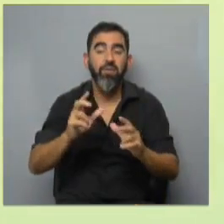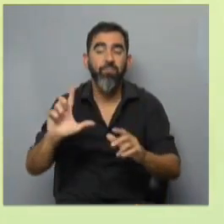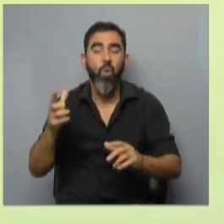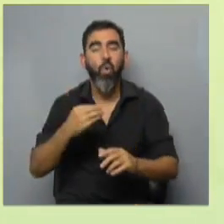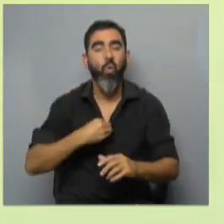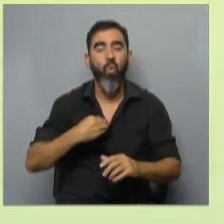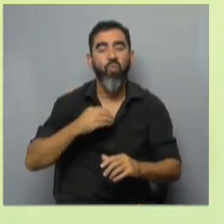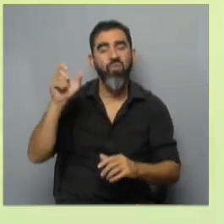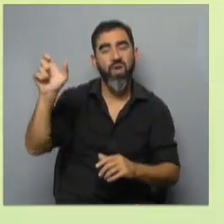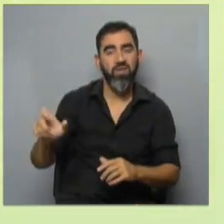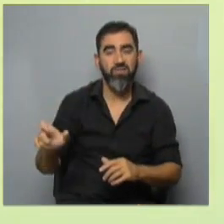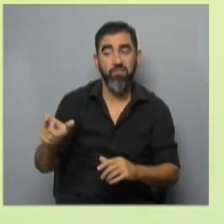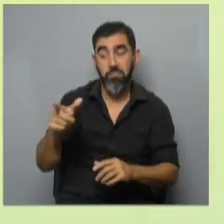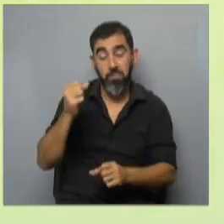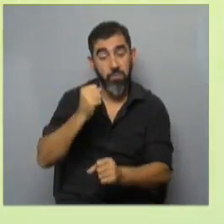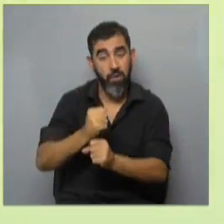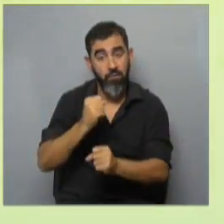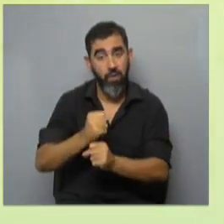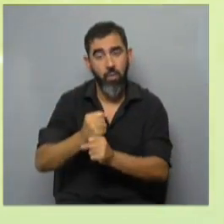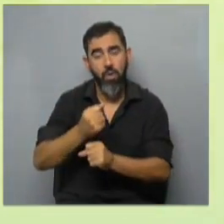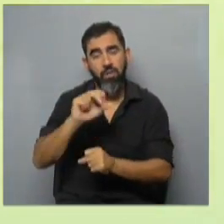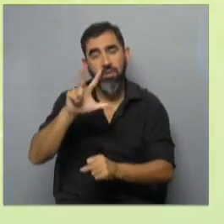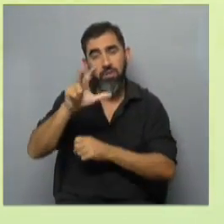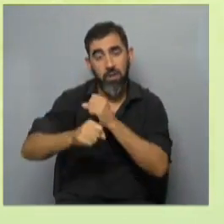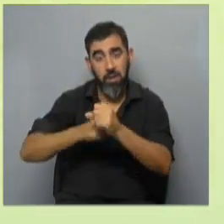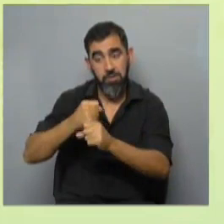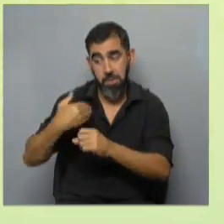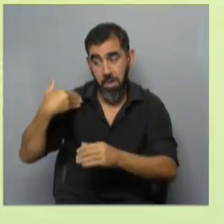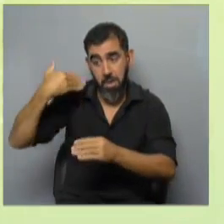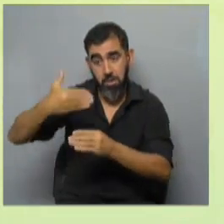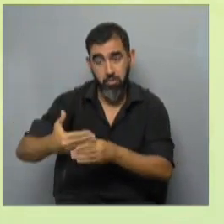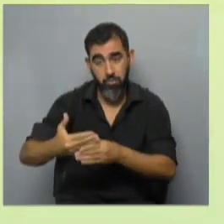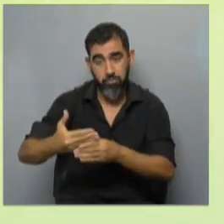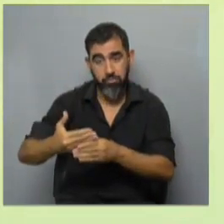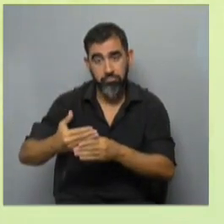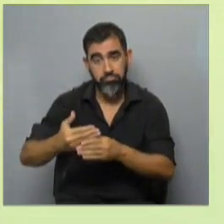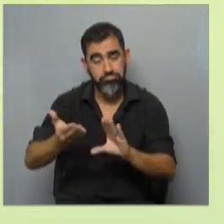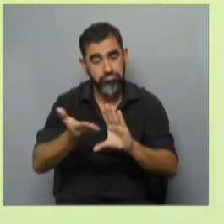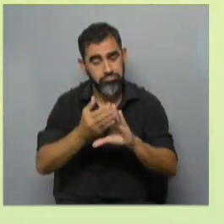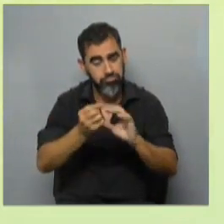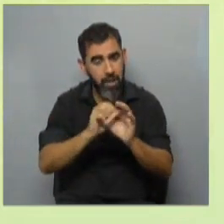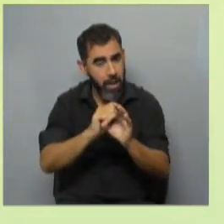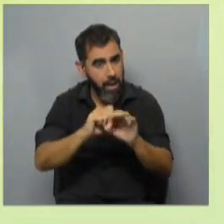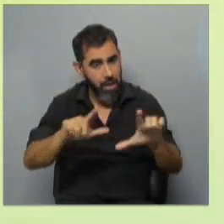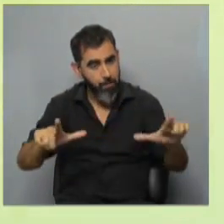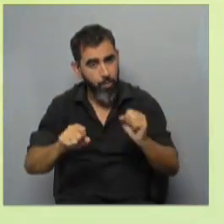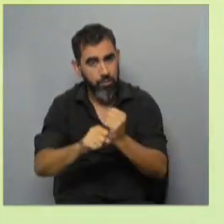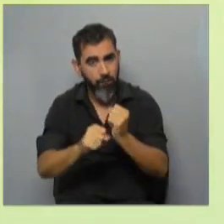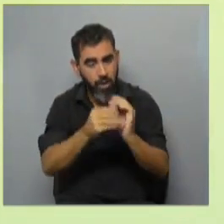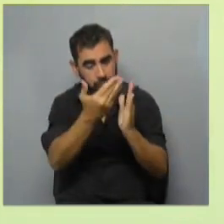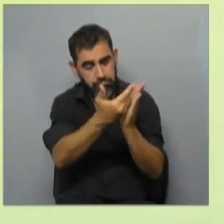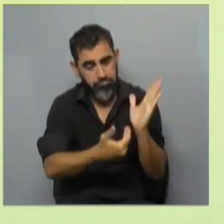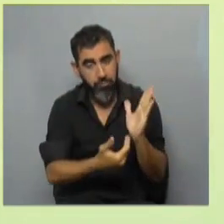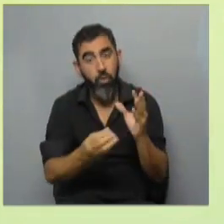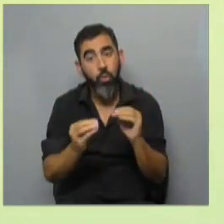estamos hablando de un trabajador con una antigüedad de tres años con un legajo limpio en sus funciones el